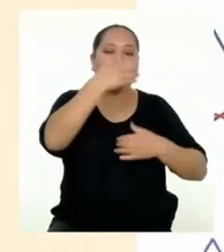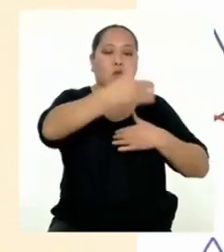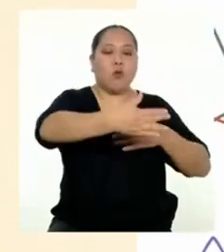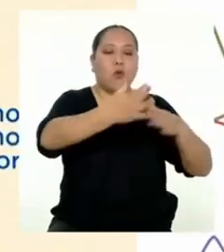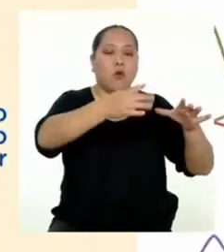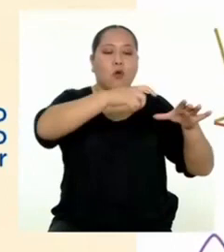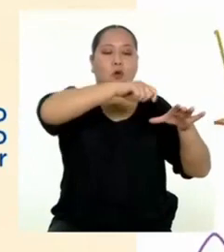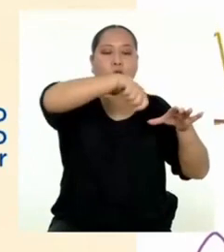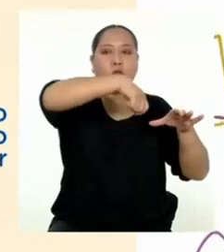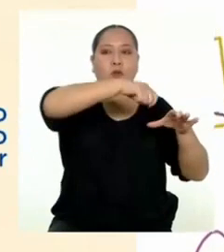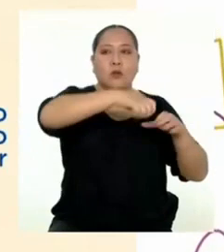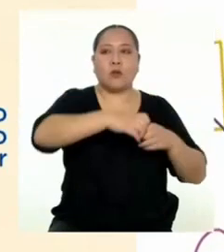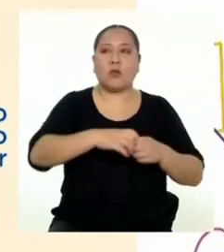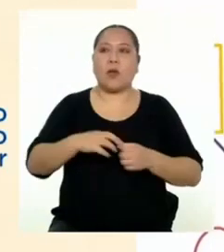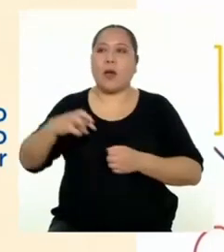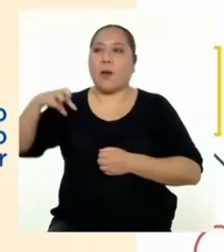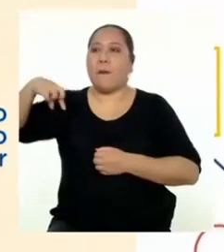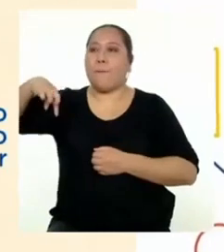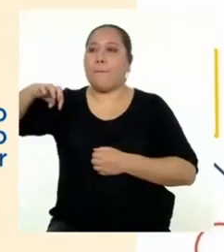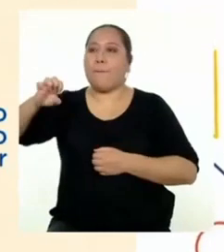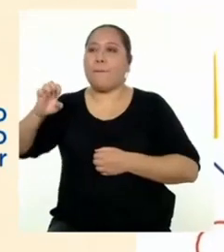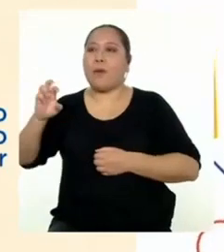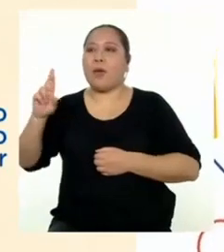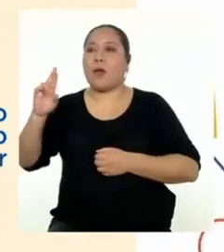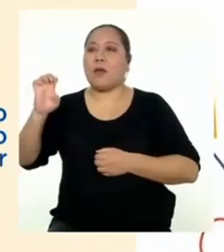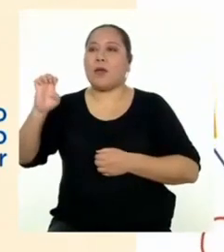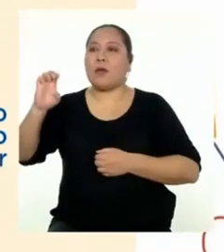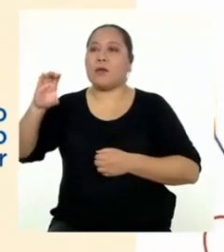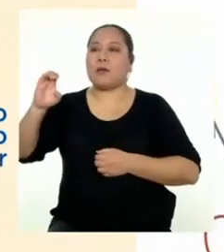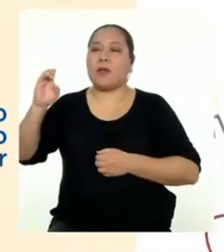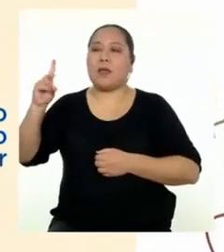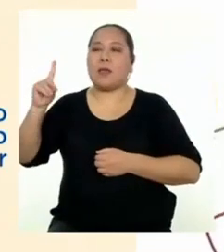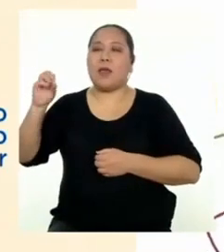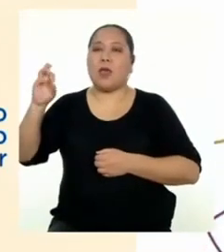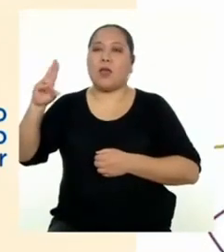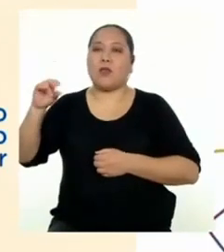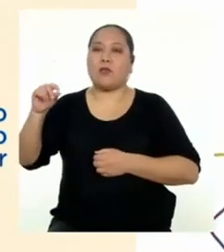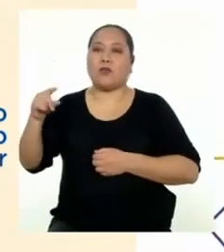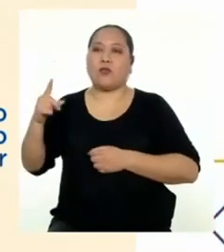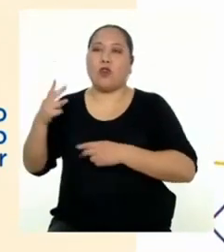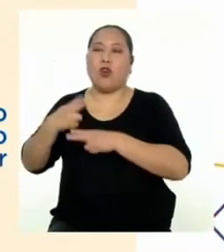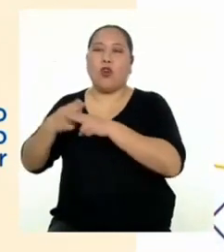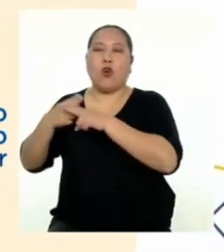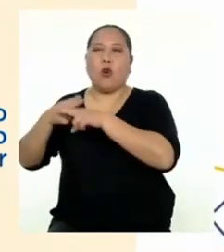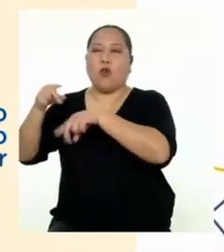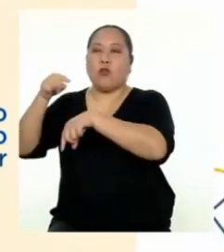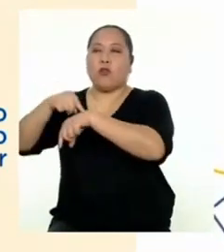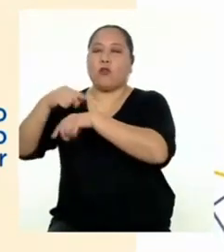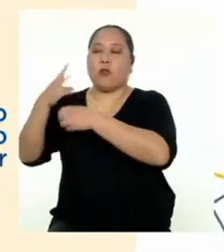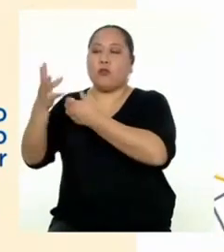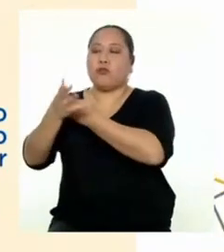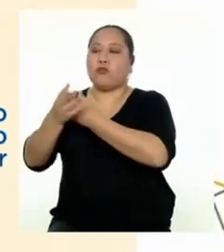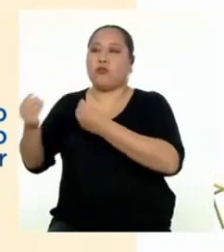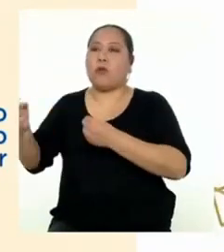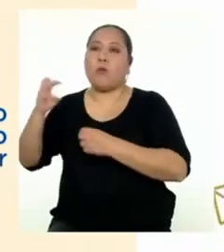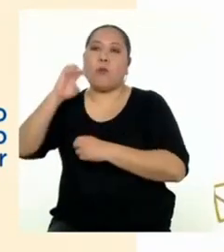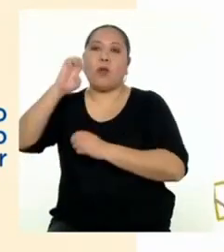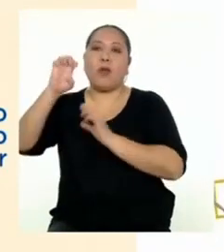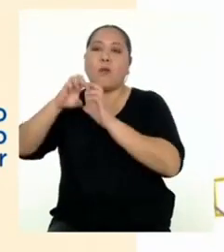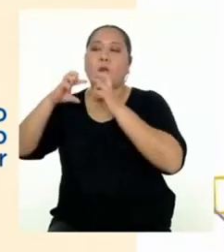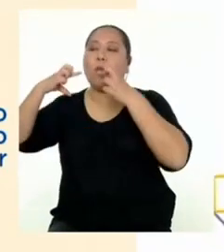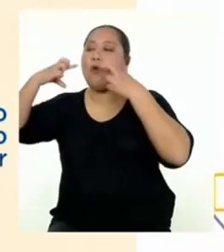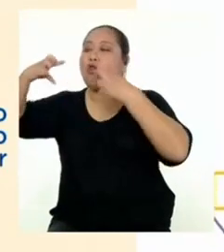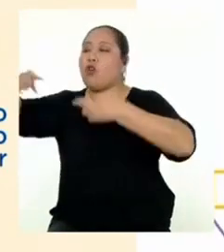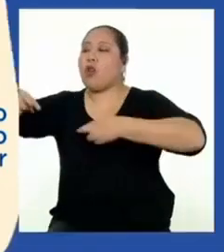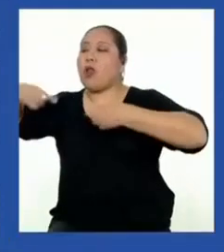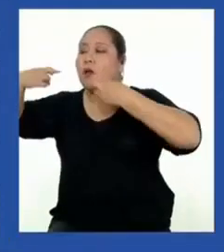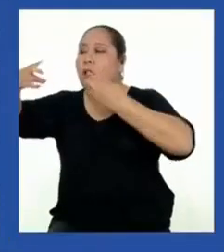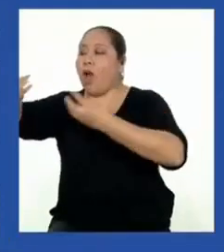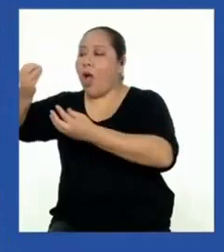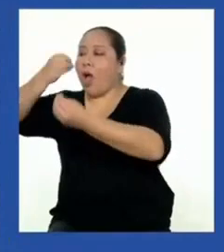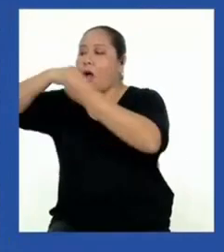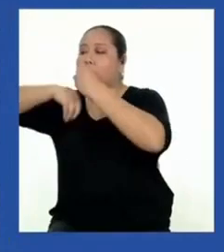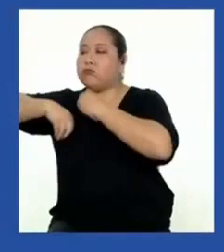cocina. Perecederos. Son aquellos cuyo consumo los hace desaparecer, como un pollo a la brasa, por